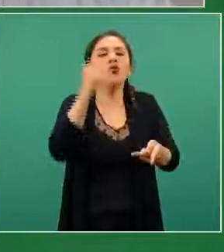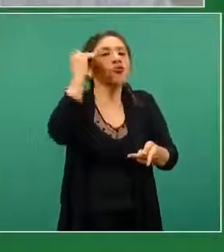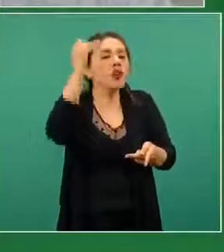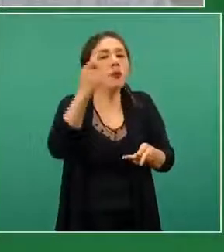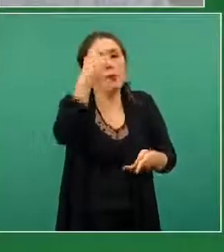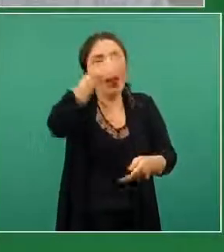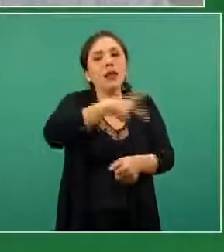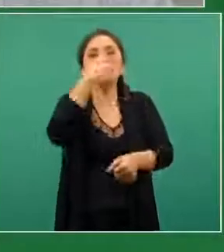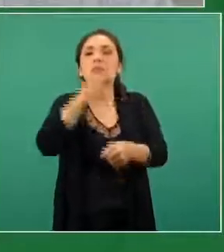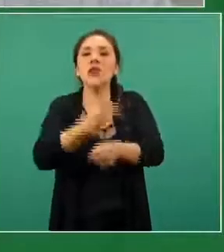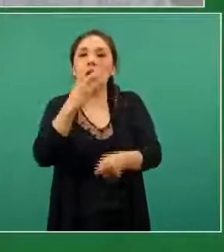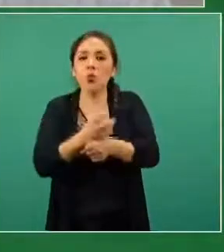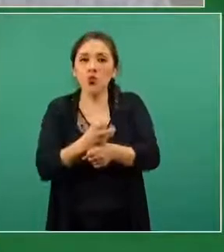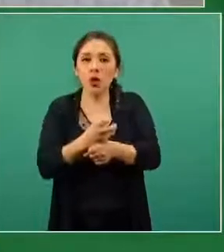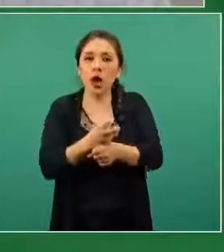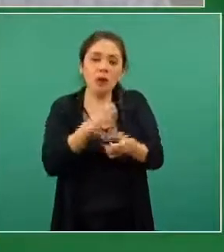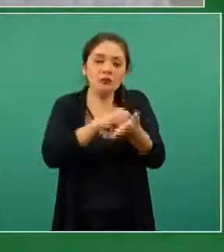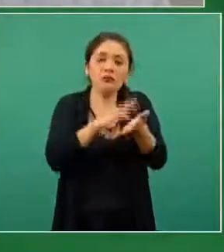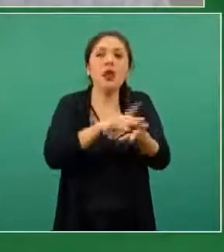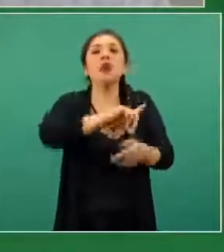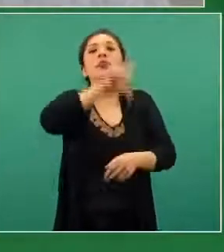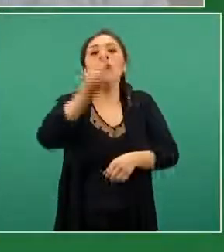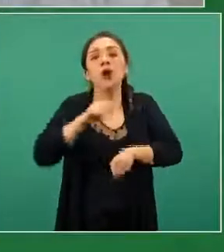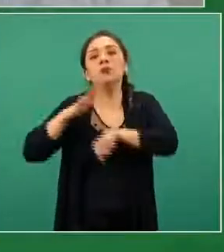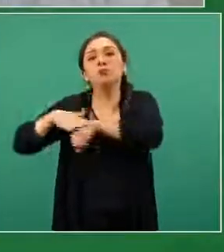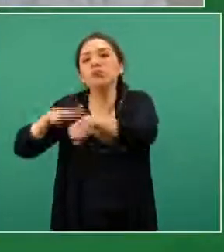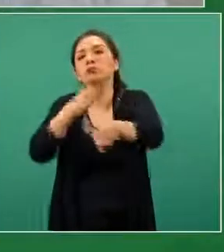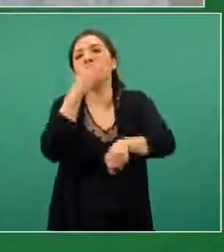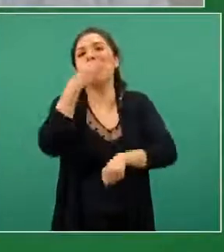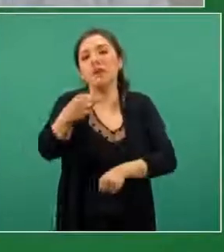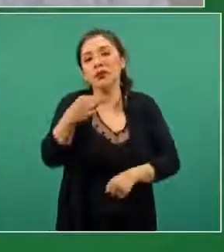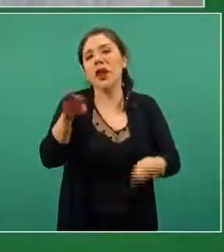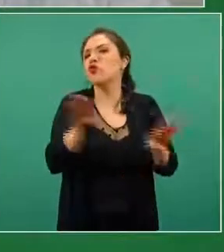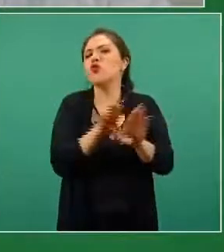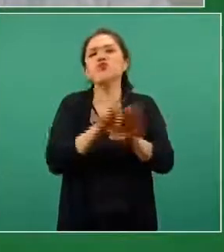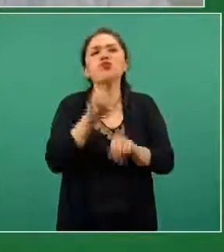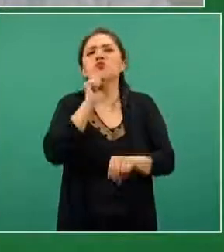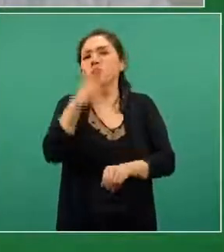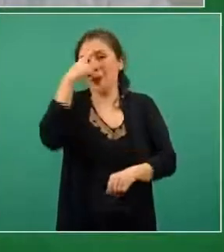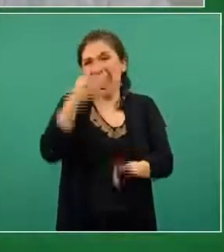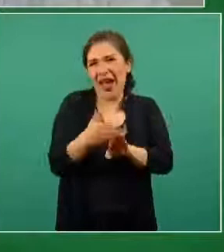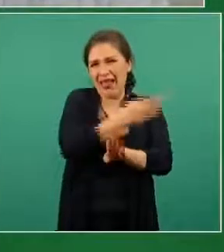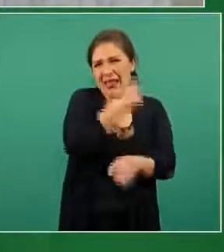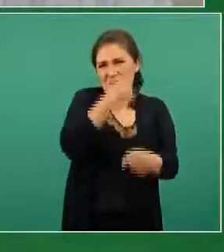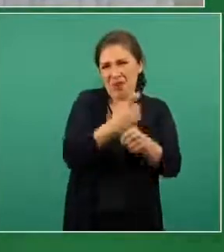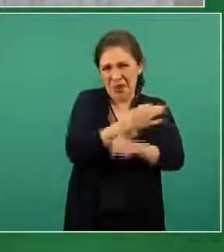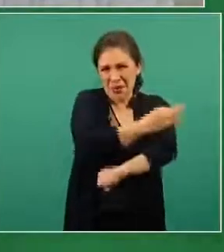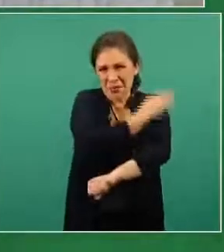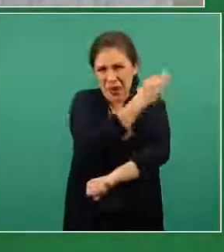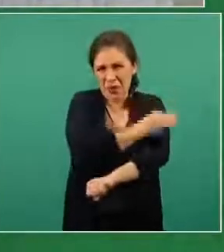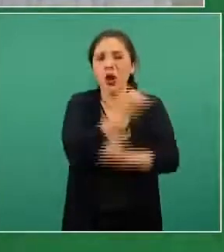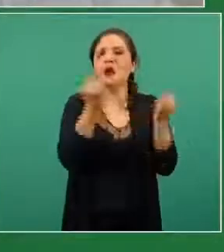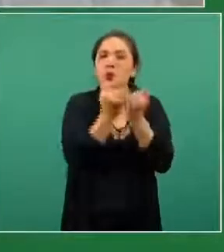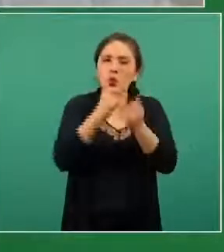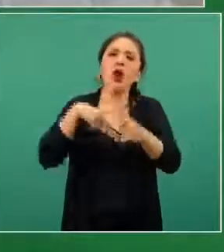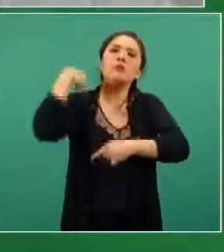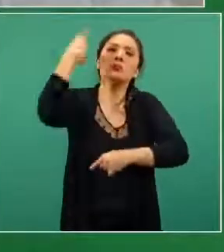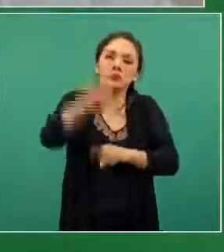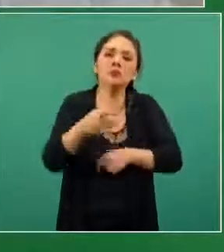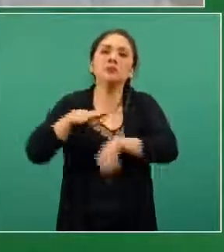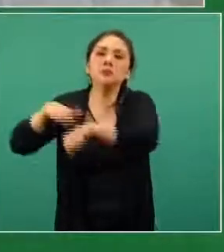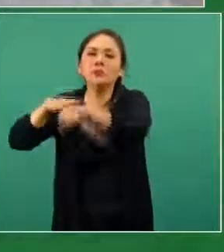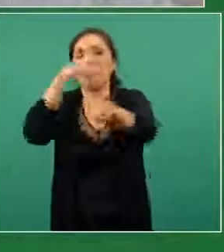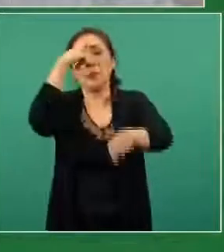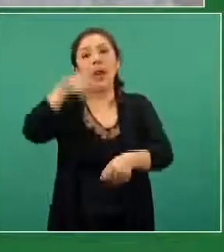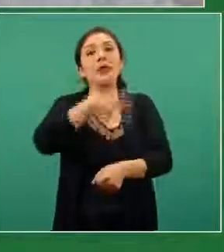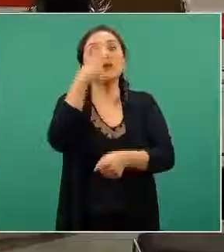segunda dosis y serán convocados prácticamente así como lo fueron para la primera dosis para la colocación de esta